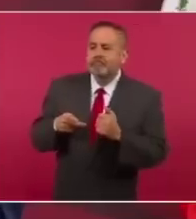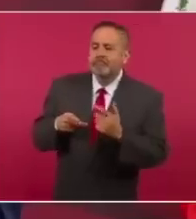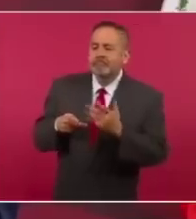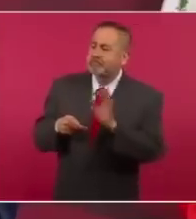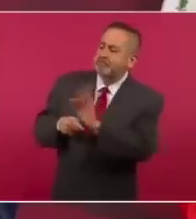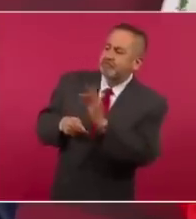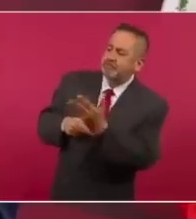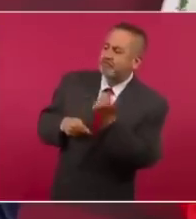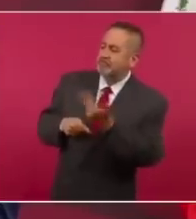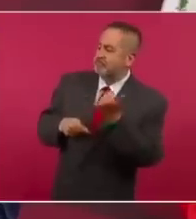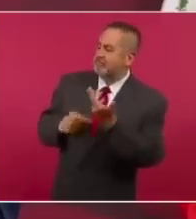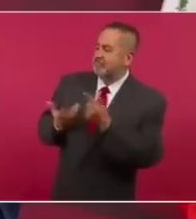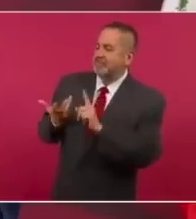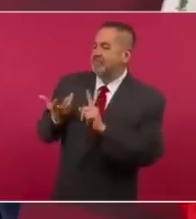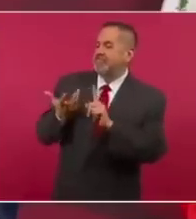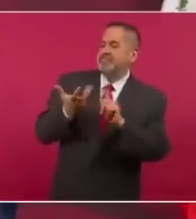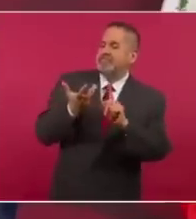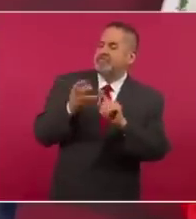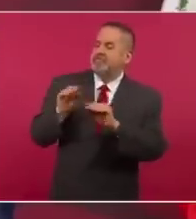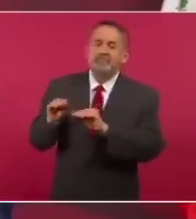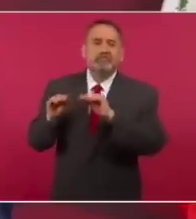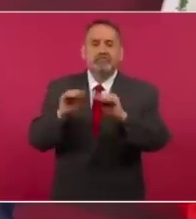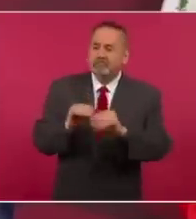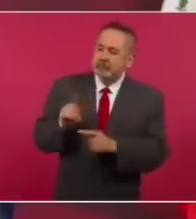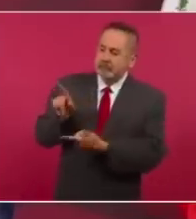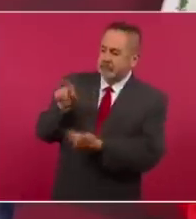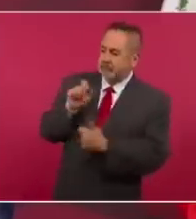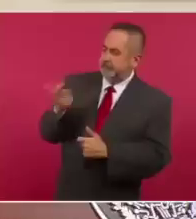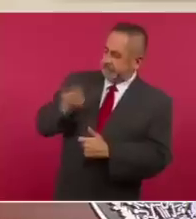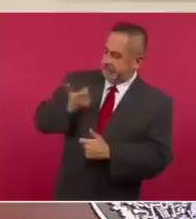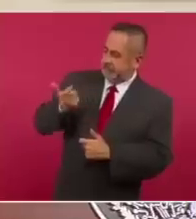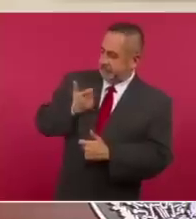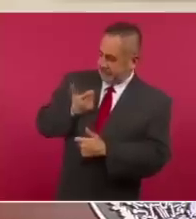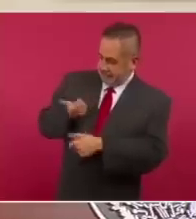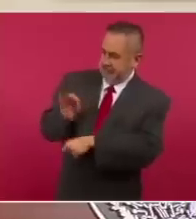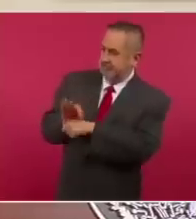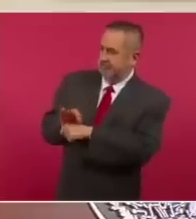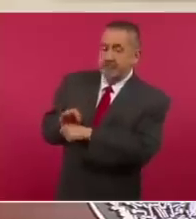bandas, estos grupos que cobran para